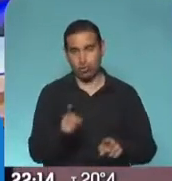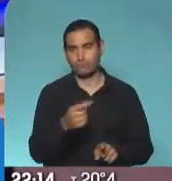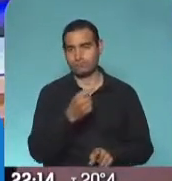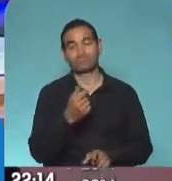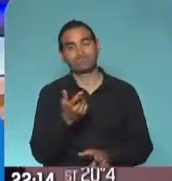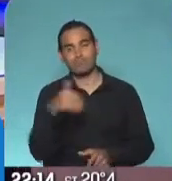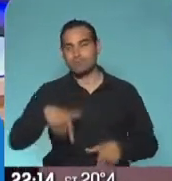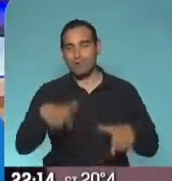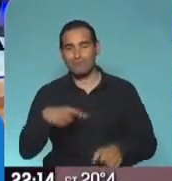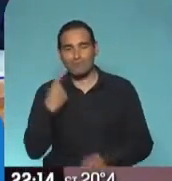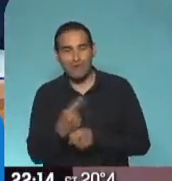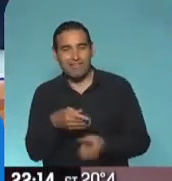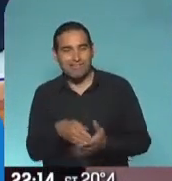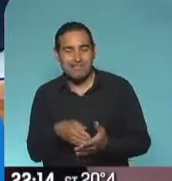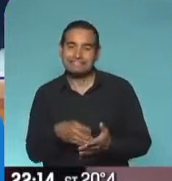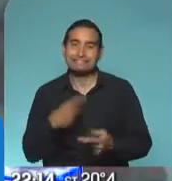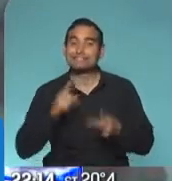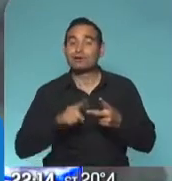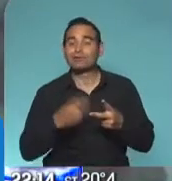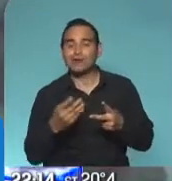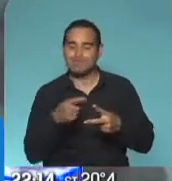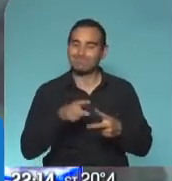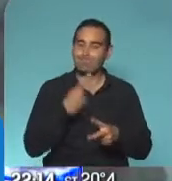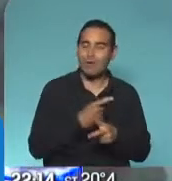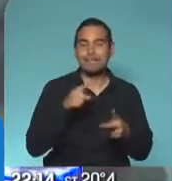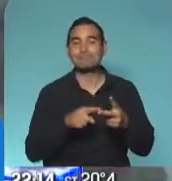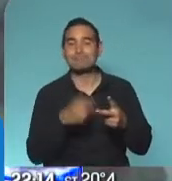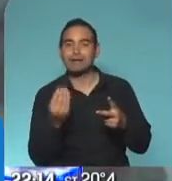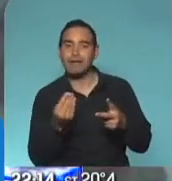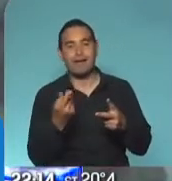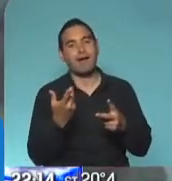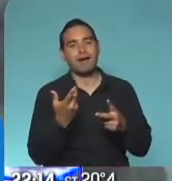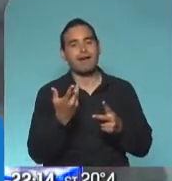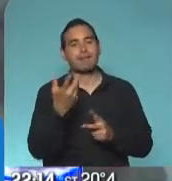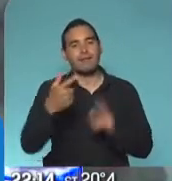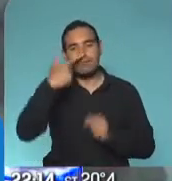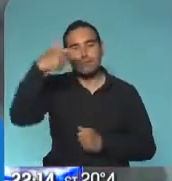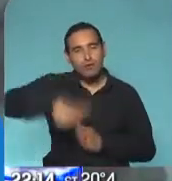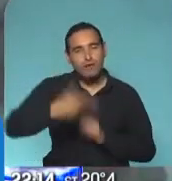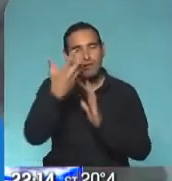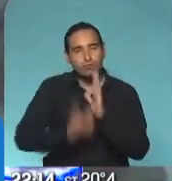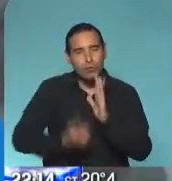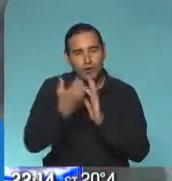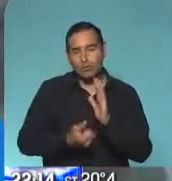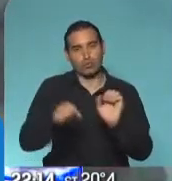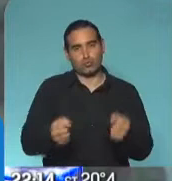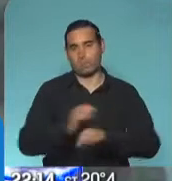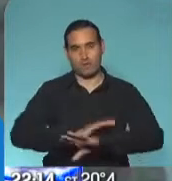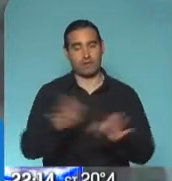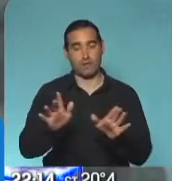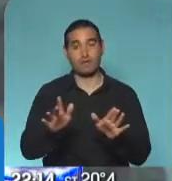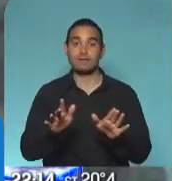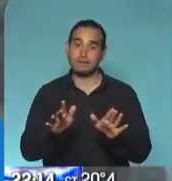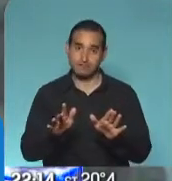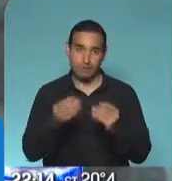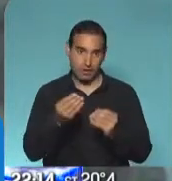entonces tuvo que ir por una segunda opción. La segunda opción fue quitarle el subsidio que tienen los combustibles en Ecuador. Esta quita de subsidio